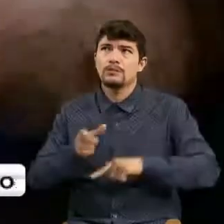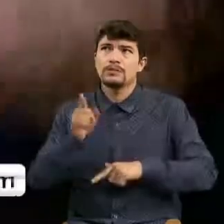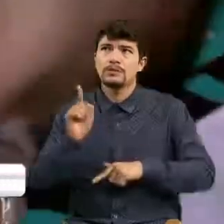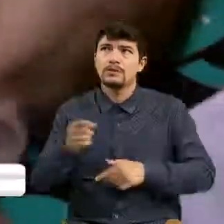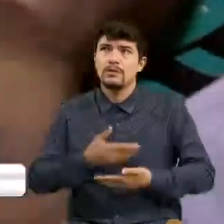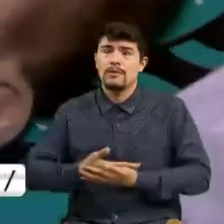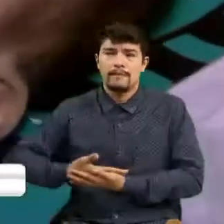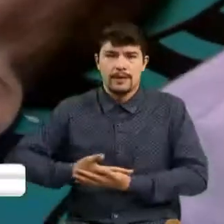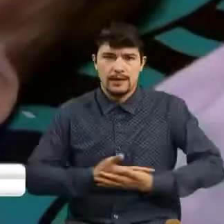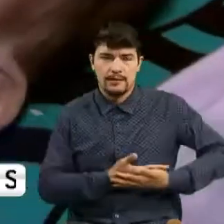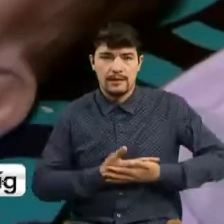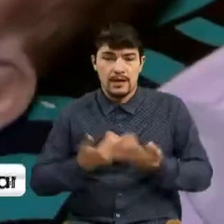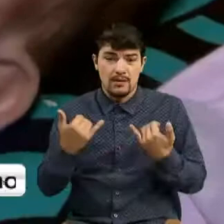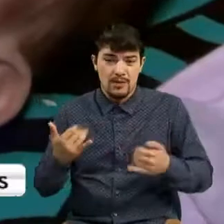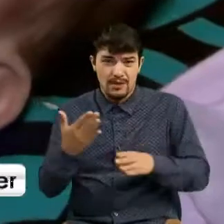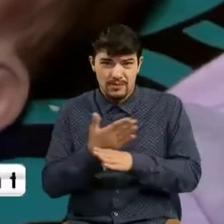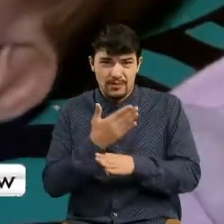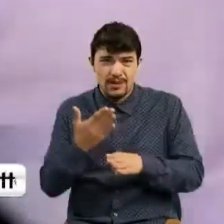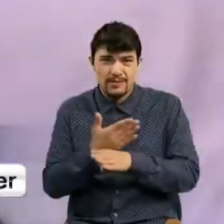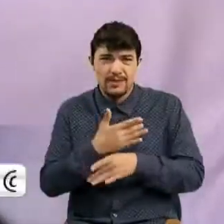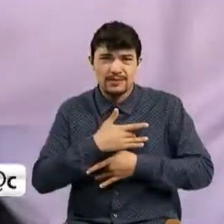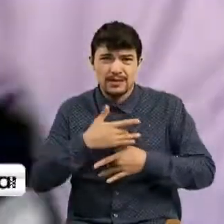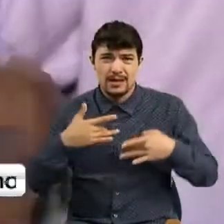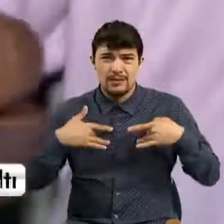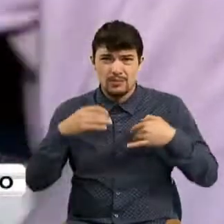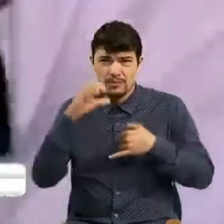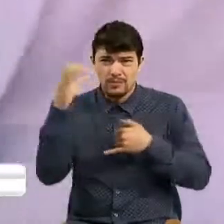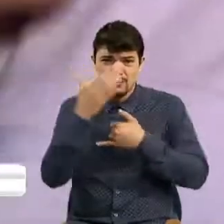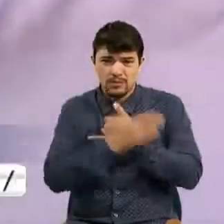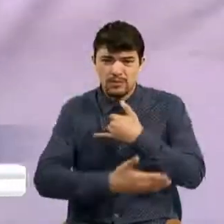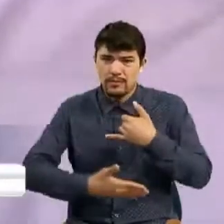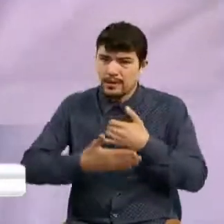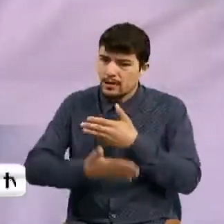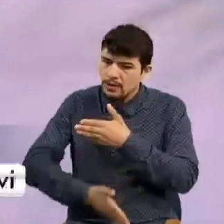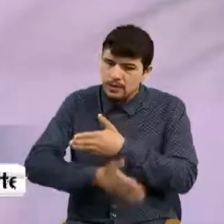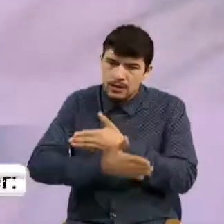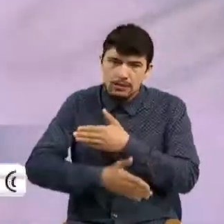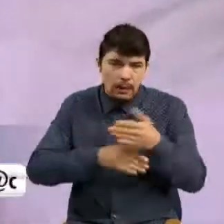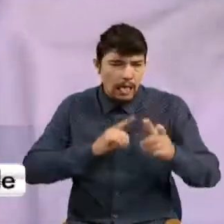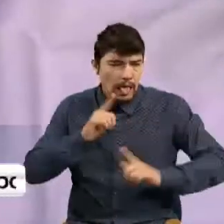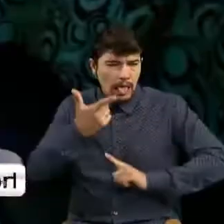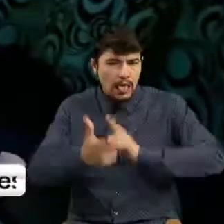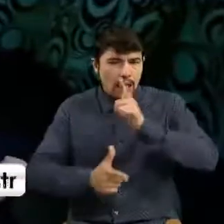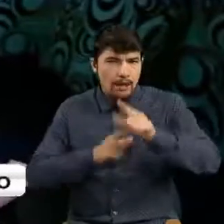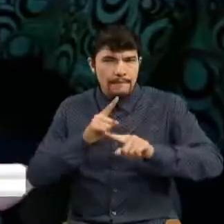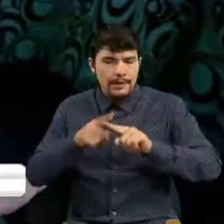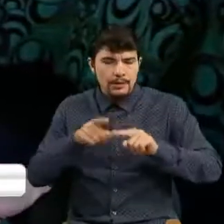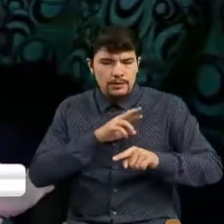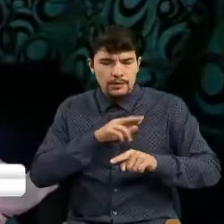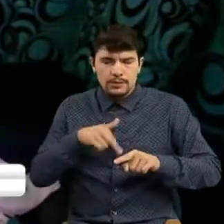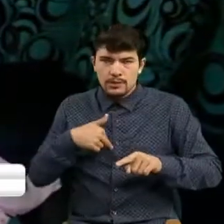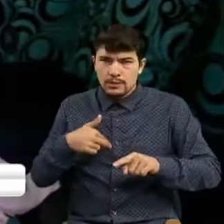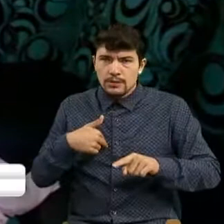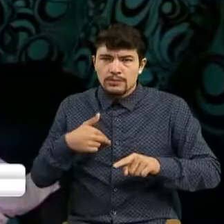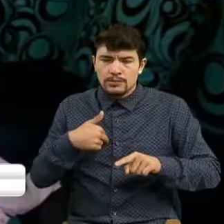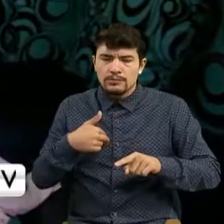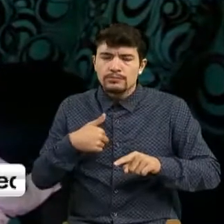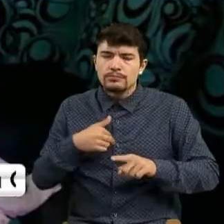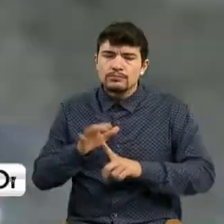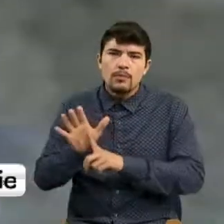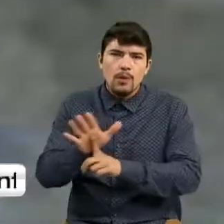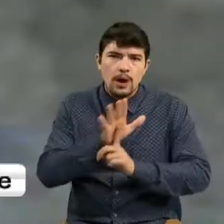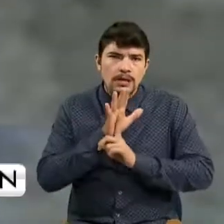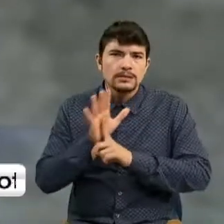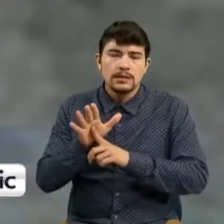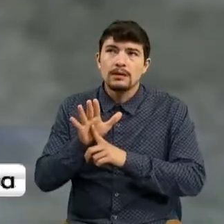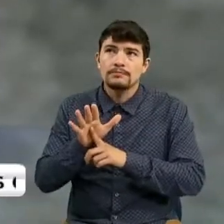bebé en medio de la crisis de salud en la que vive el país continúa mientras tanto seguiremos haciendo eco de situaciones de personas vulnerables